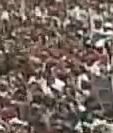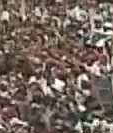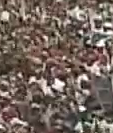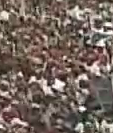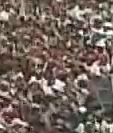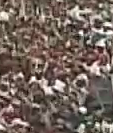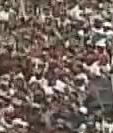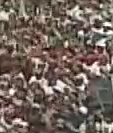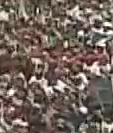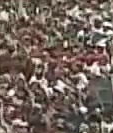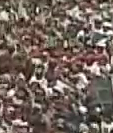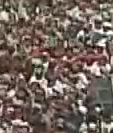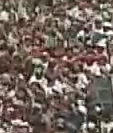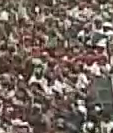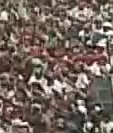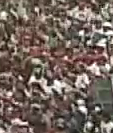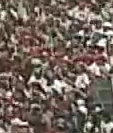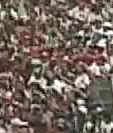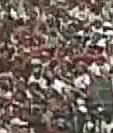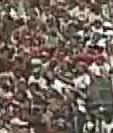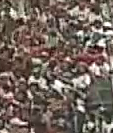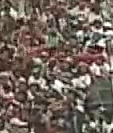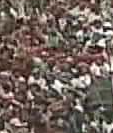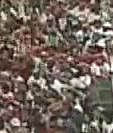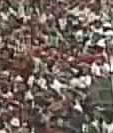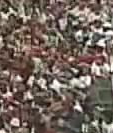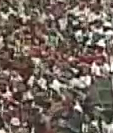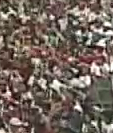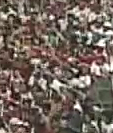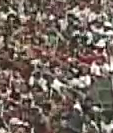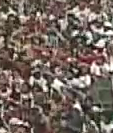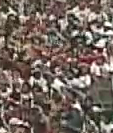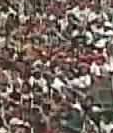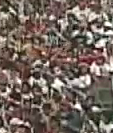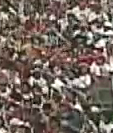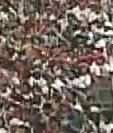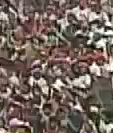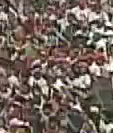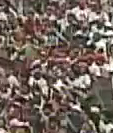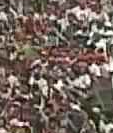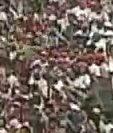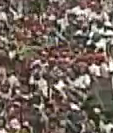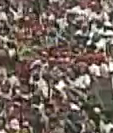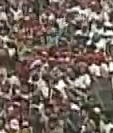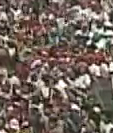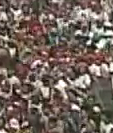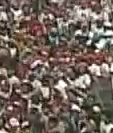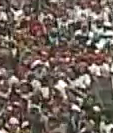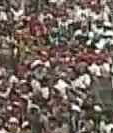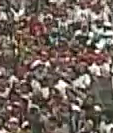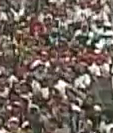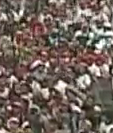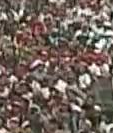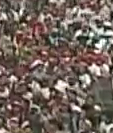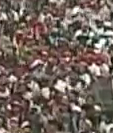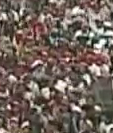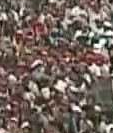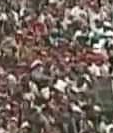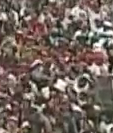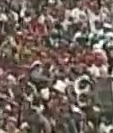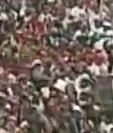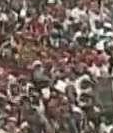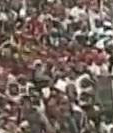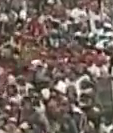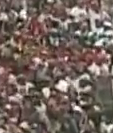con mi canto los saludos les traigo buenas noticias hoy saben en todo el mundo que este 20 de mayo el